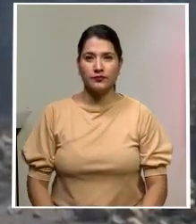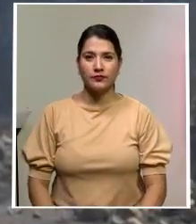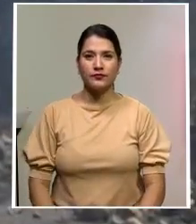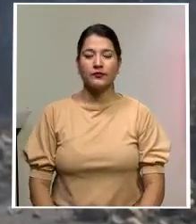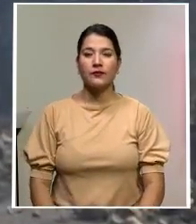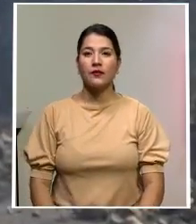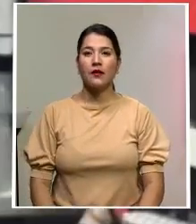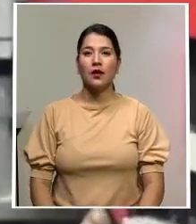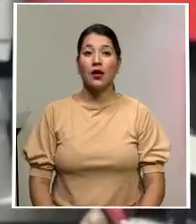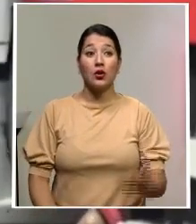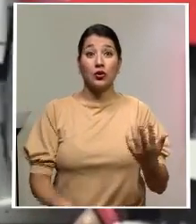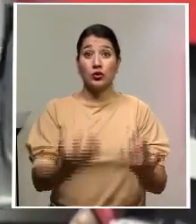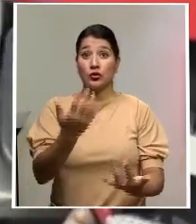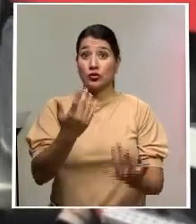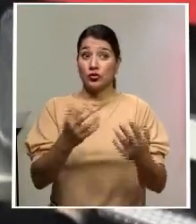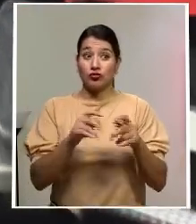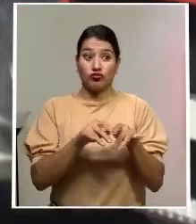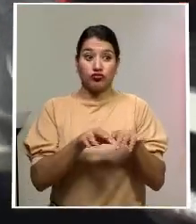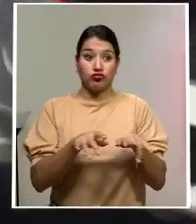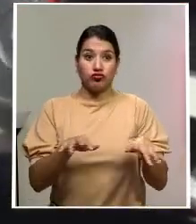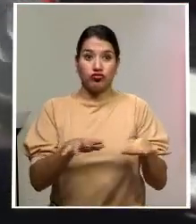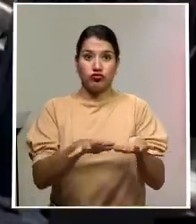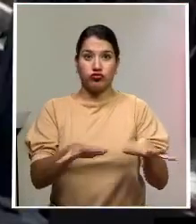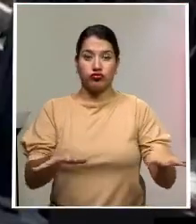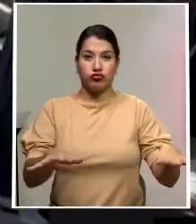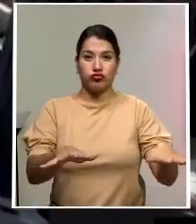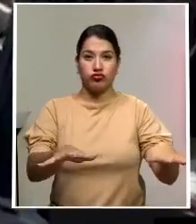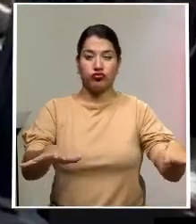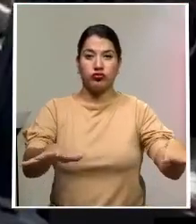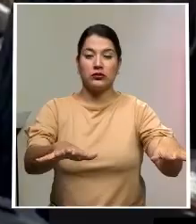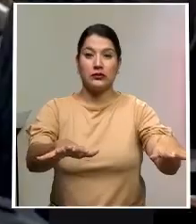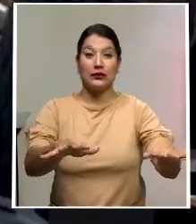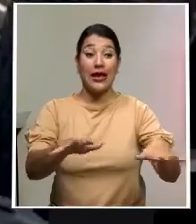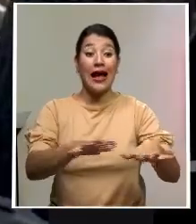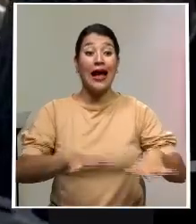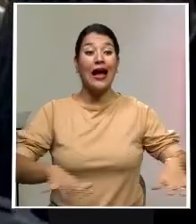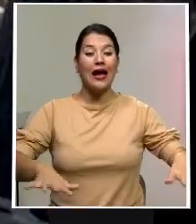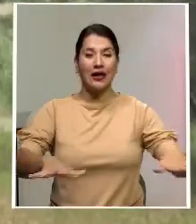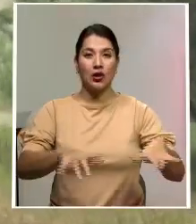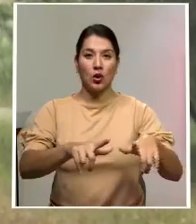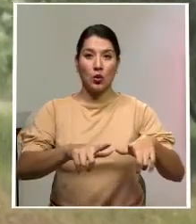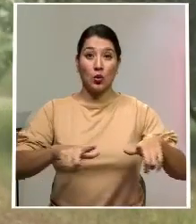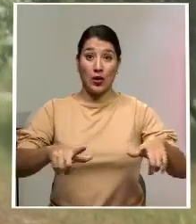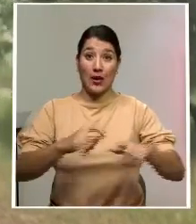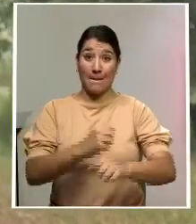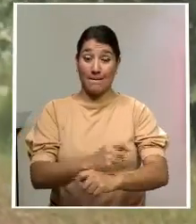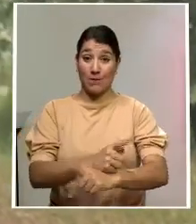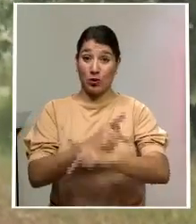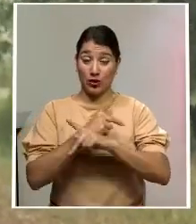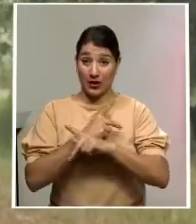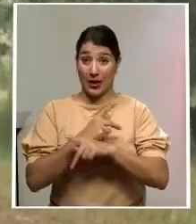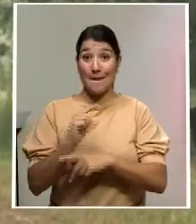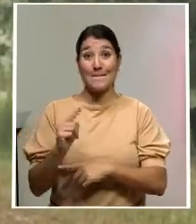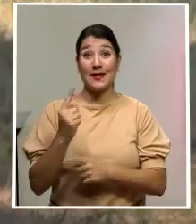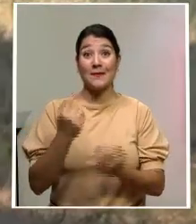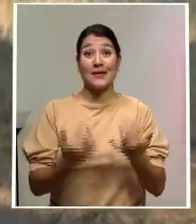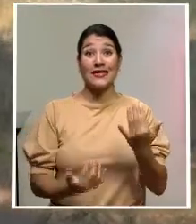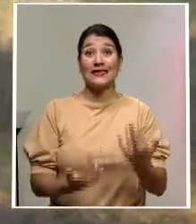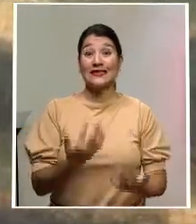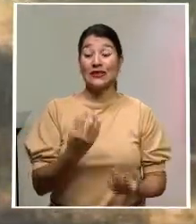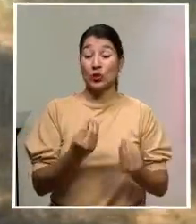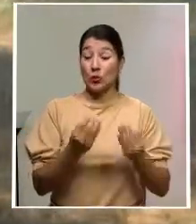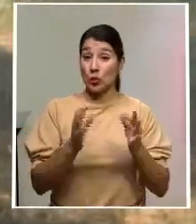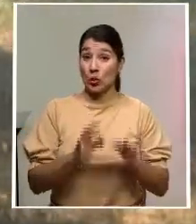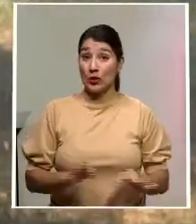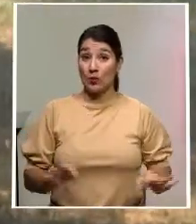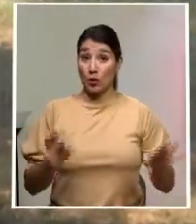Las llamas avanzaron toda la noche, cerca de una zona de hábitat salvaje protegida. Se trata del primer incendio de importancia del